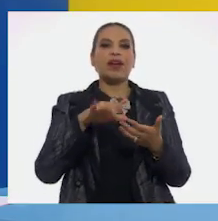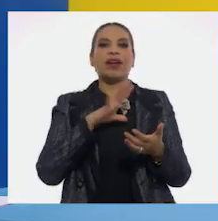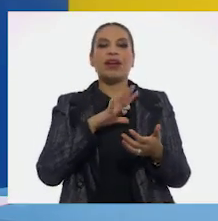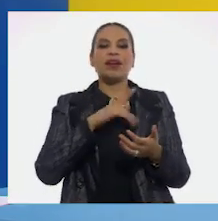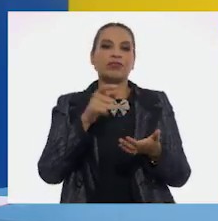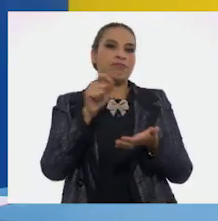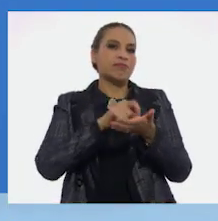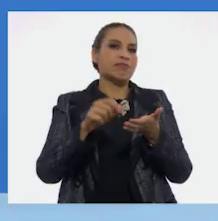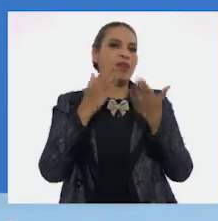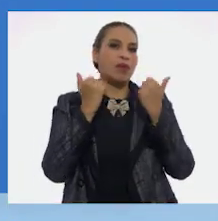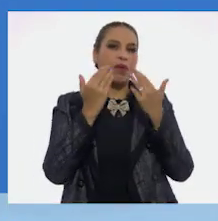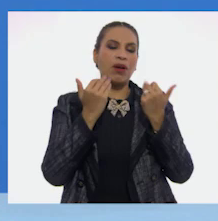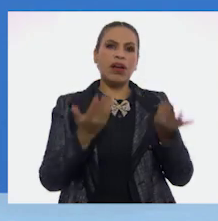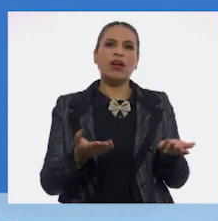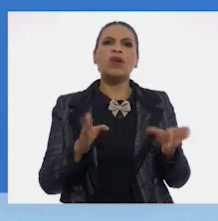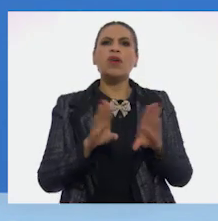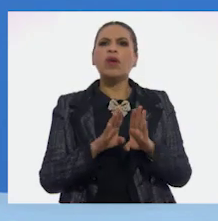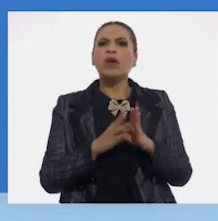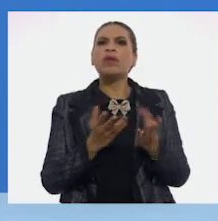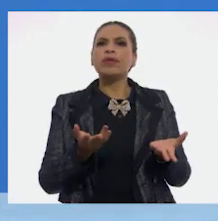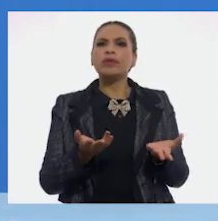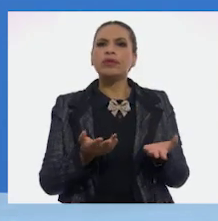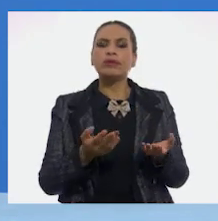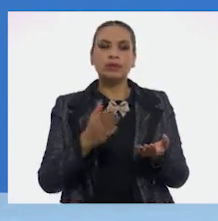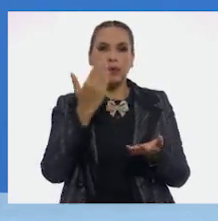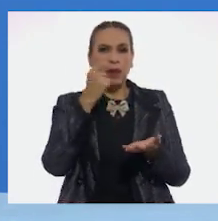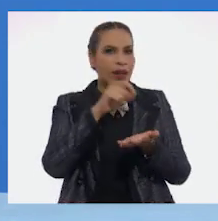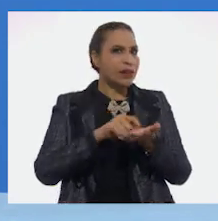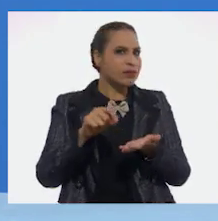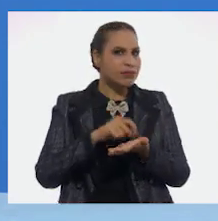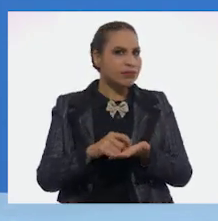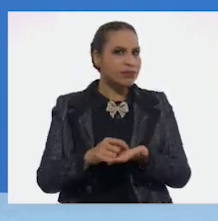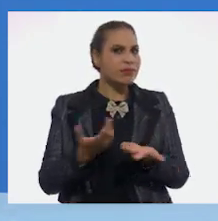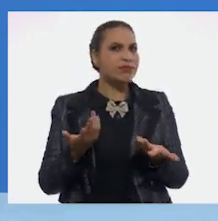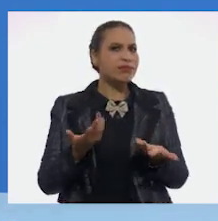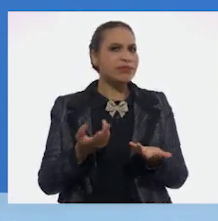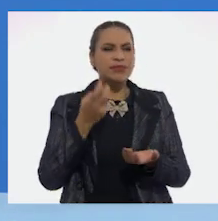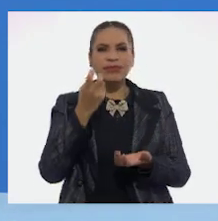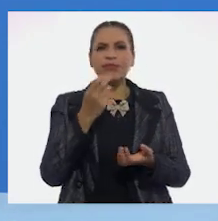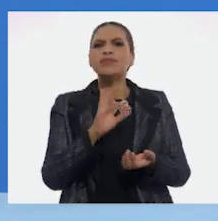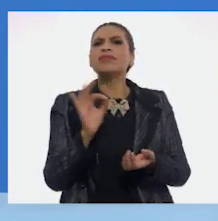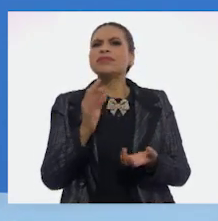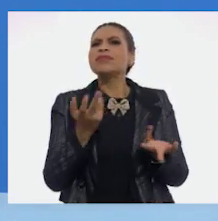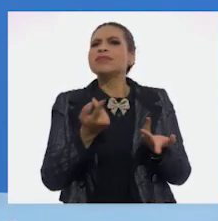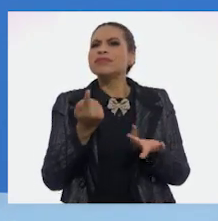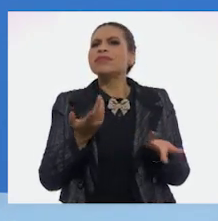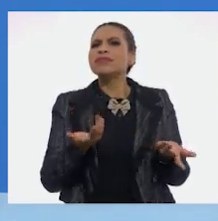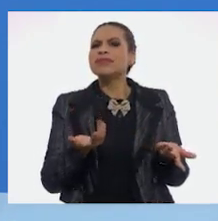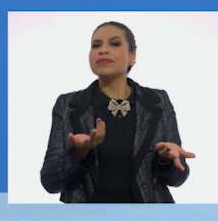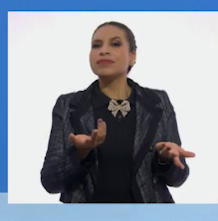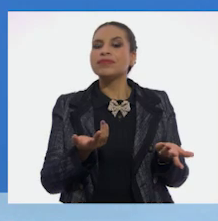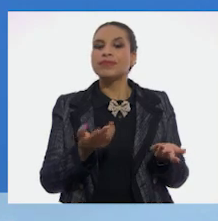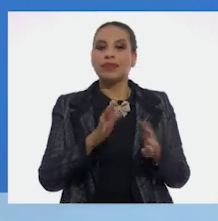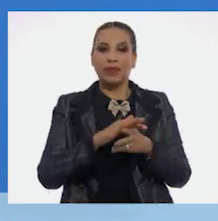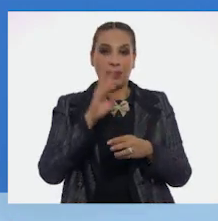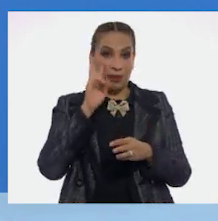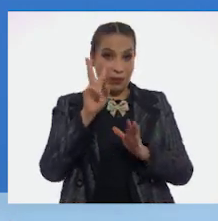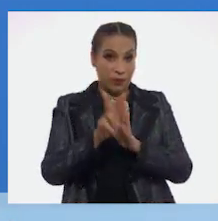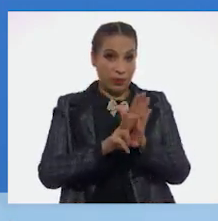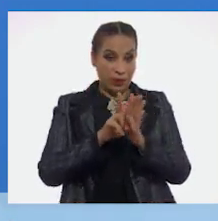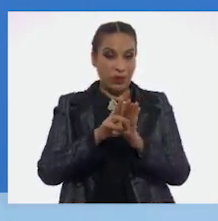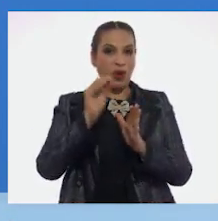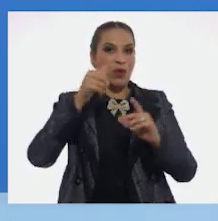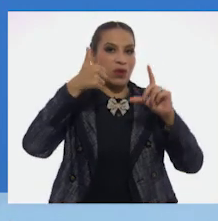no está escrita. Entonces, si no está escrito, ¿eso quiere decir que vamos a ver un video